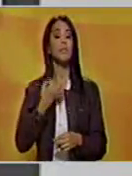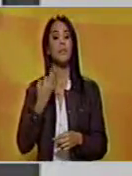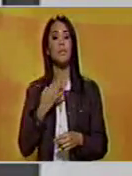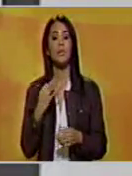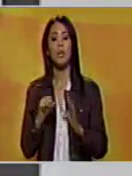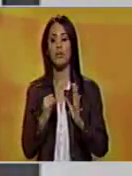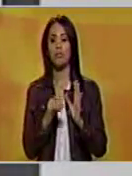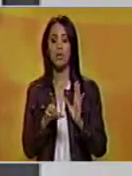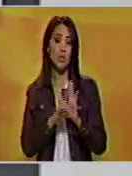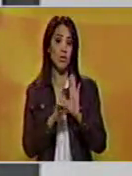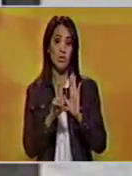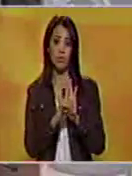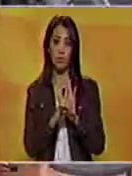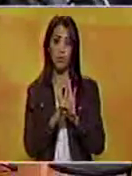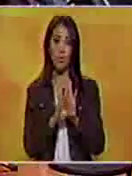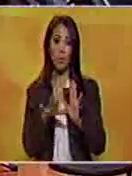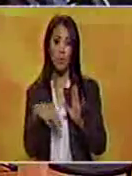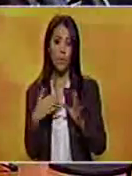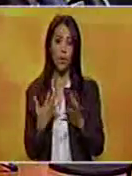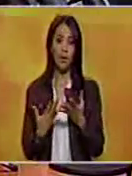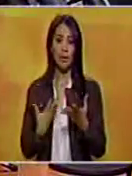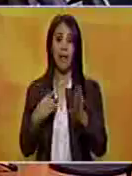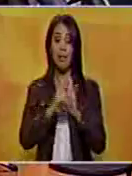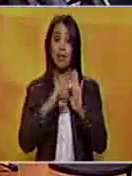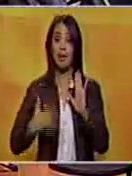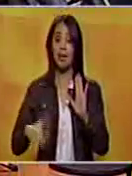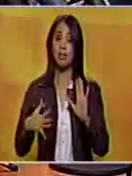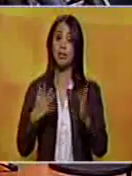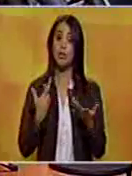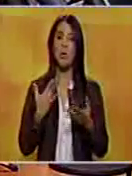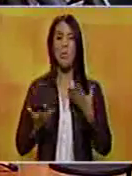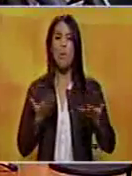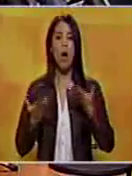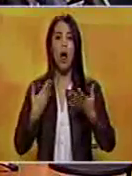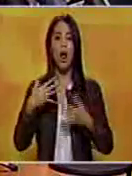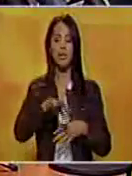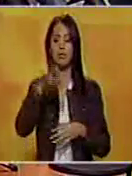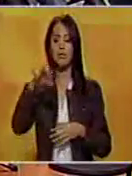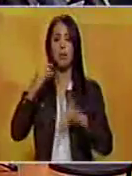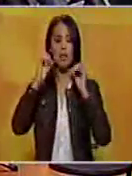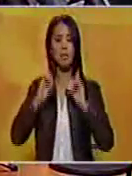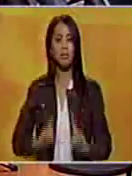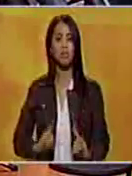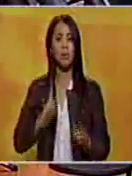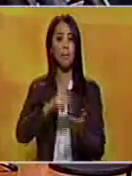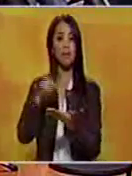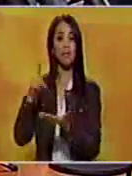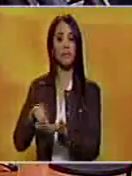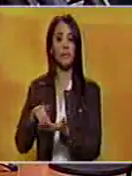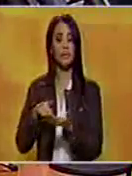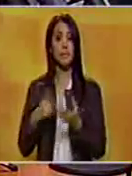ilegalizar partidos por ejercer su derecho de decidir en cuál elección participan es una violación